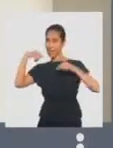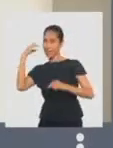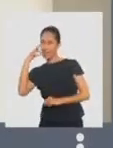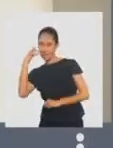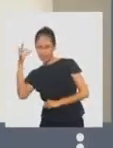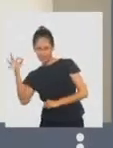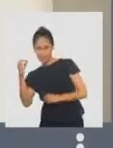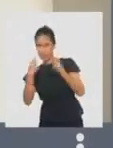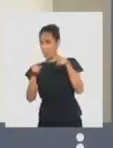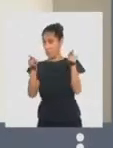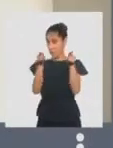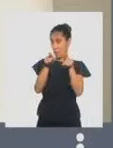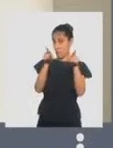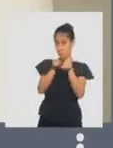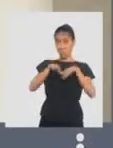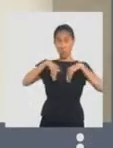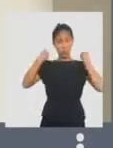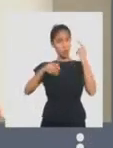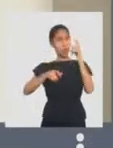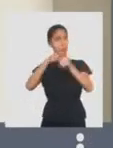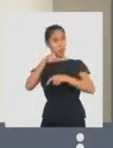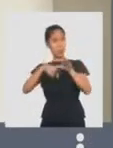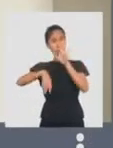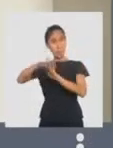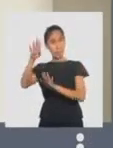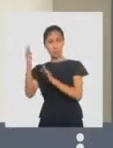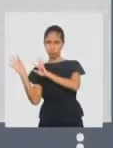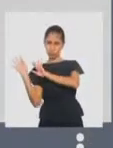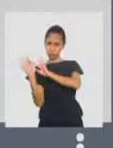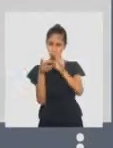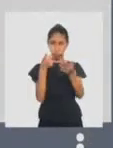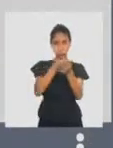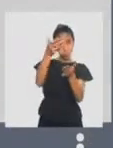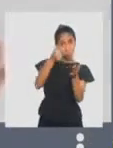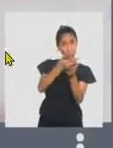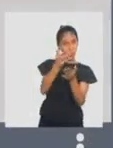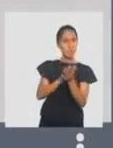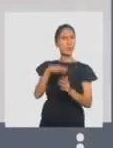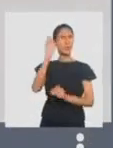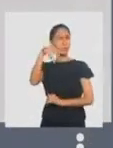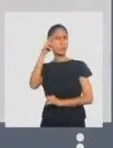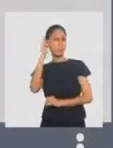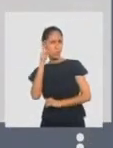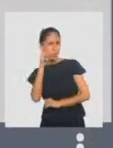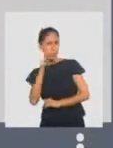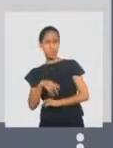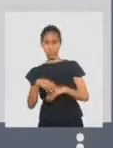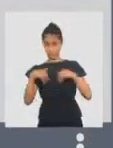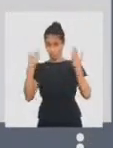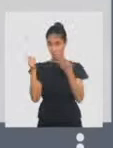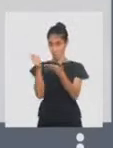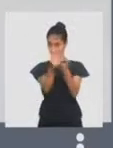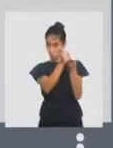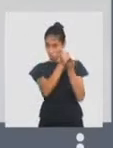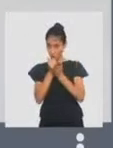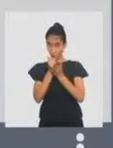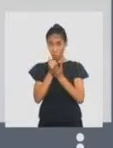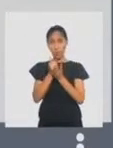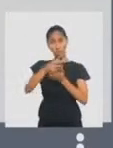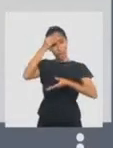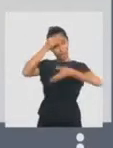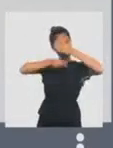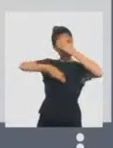esta manera podremos también atraer a más compradores. Miss González, ¿podría ayudarnos a